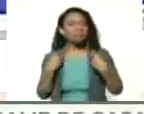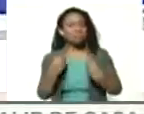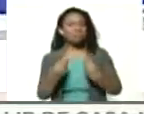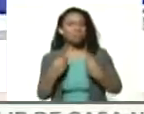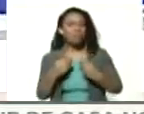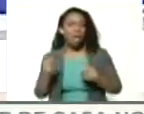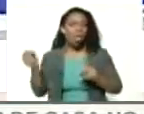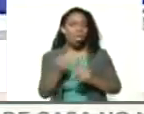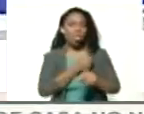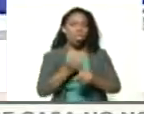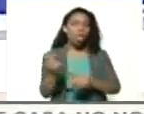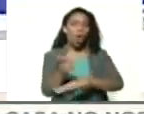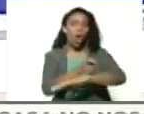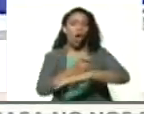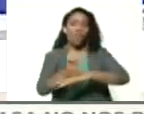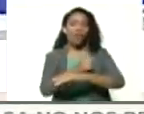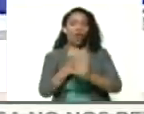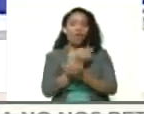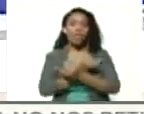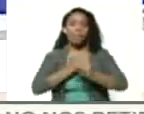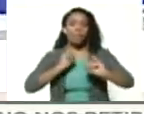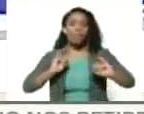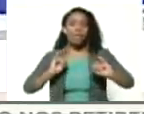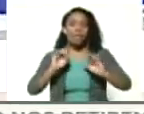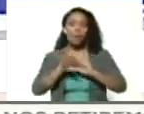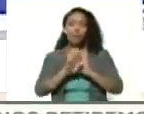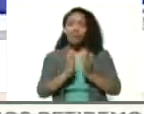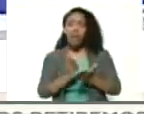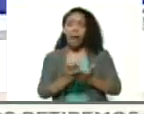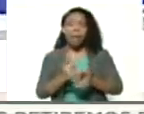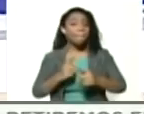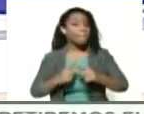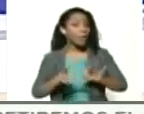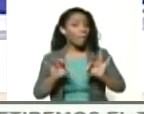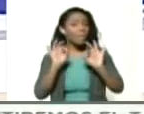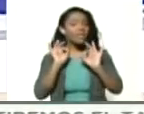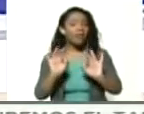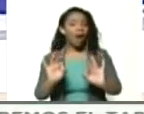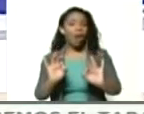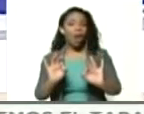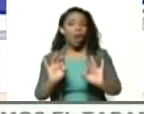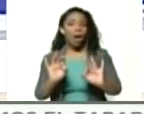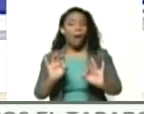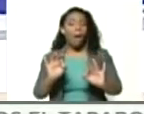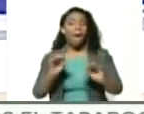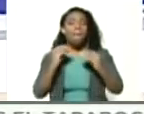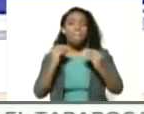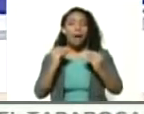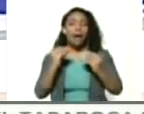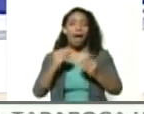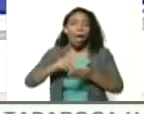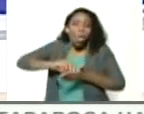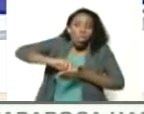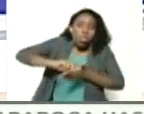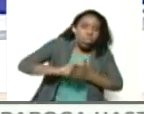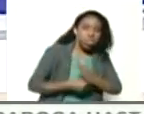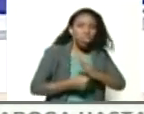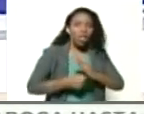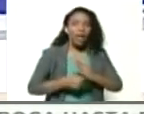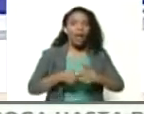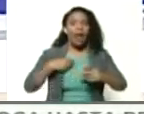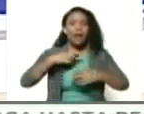acabar con los gobiernos independientes del mundo. Pero especialmente para extirpar